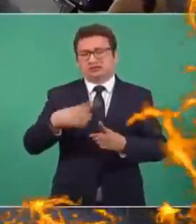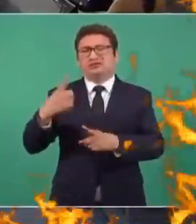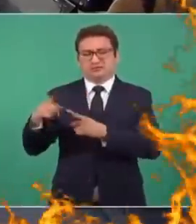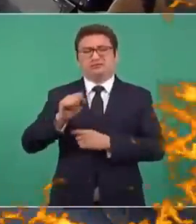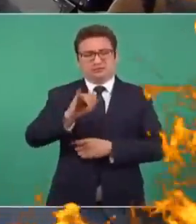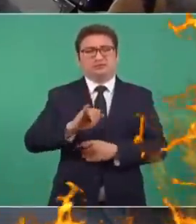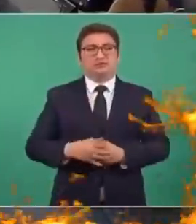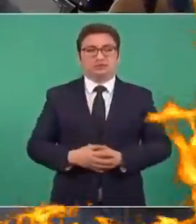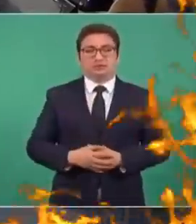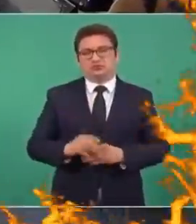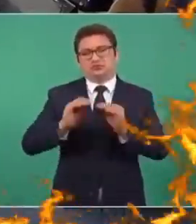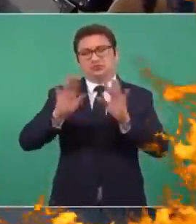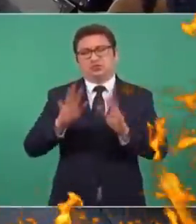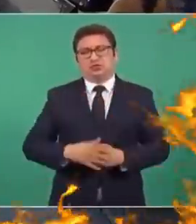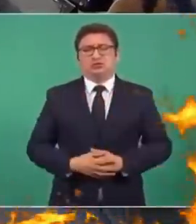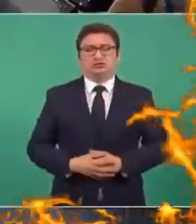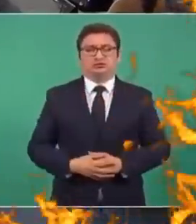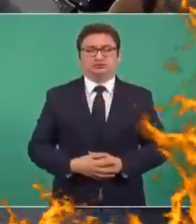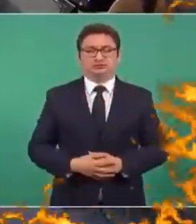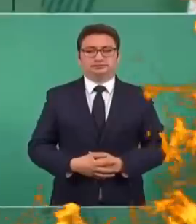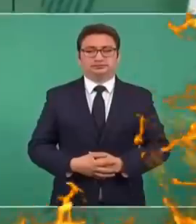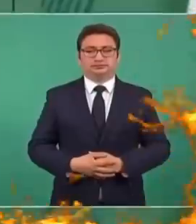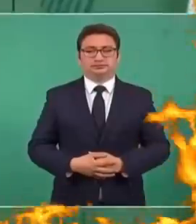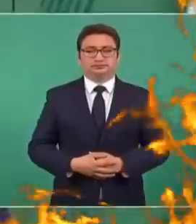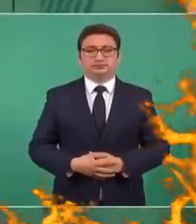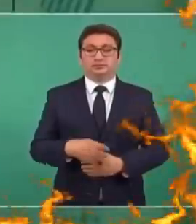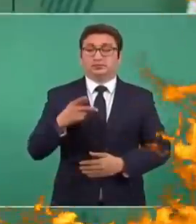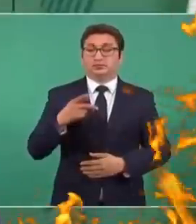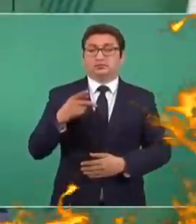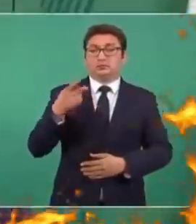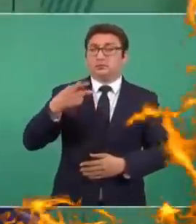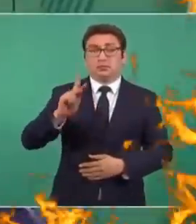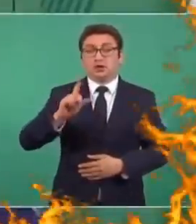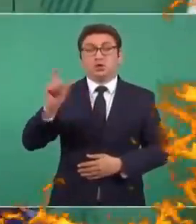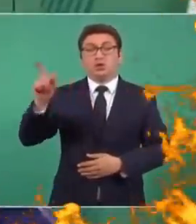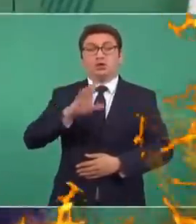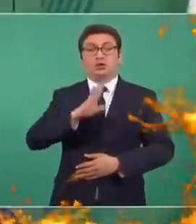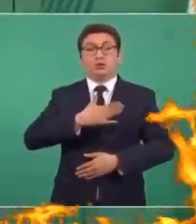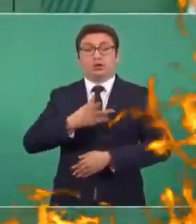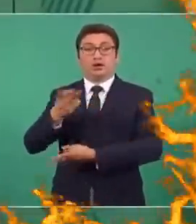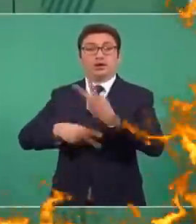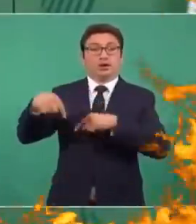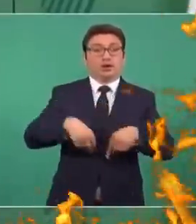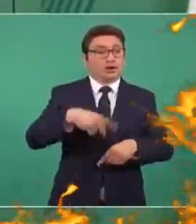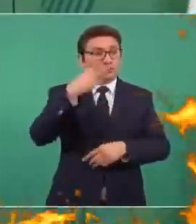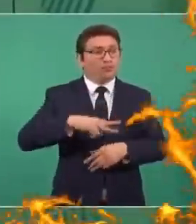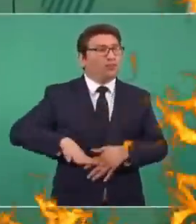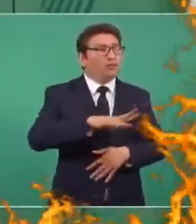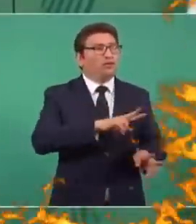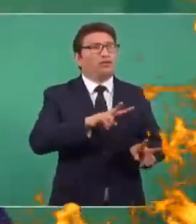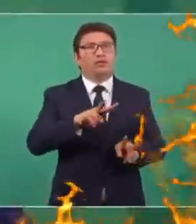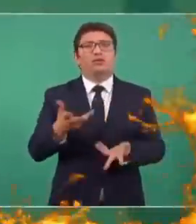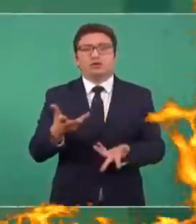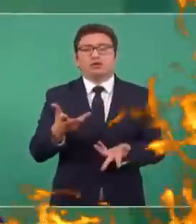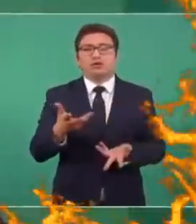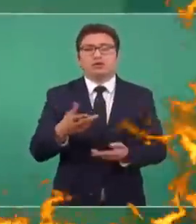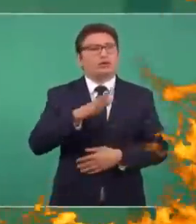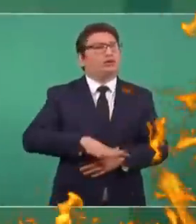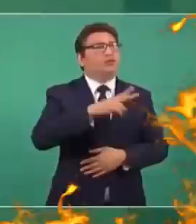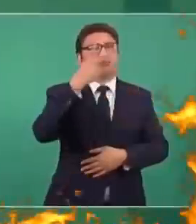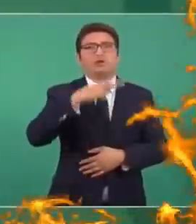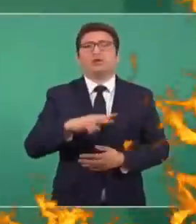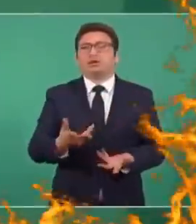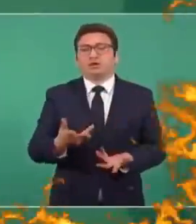cosas. Desde luego. Pero cuando llegaron los conquistadores, lo que es México